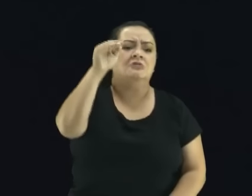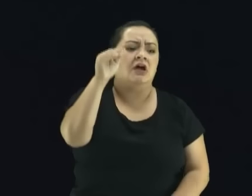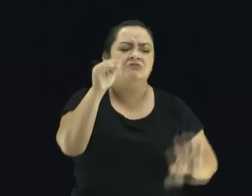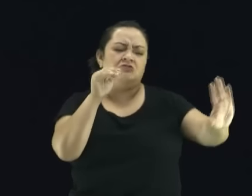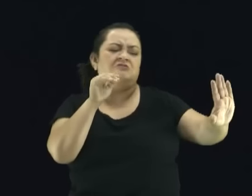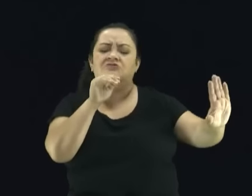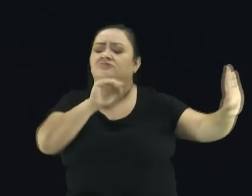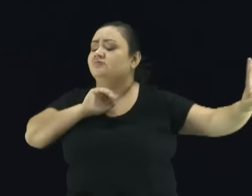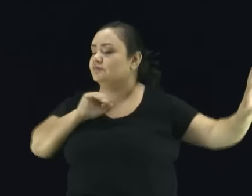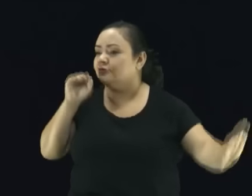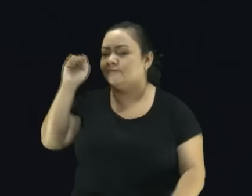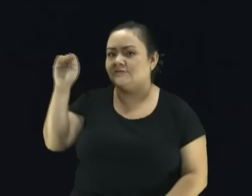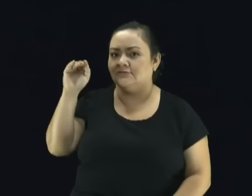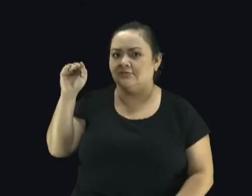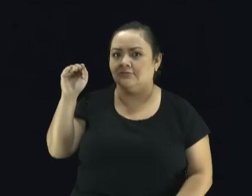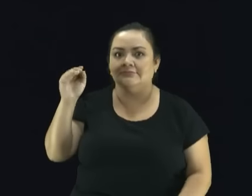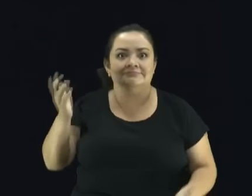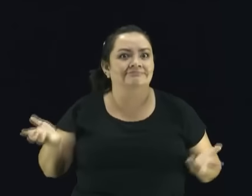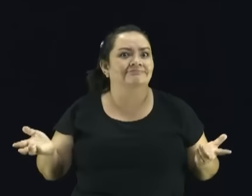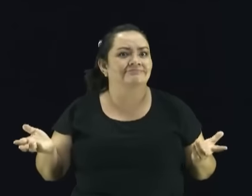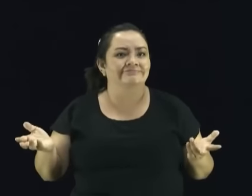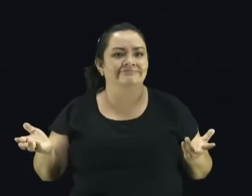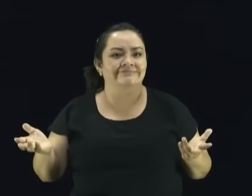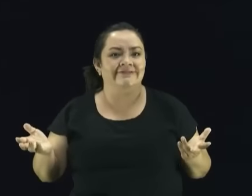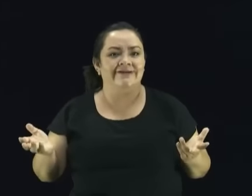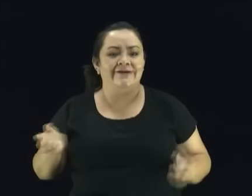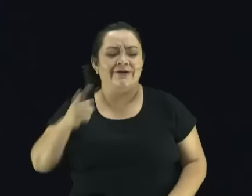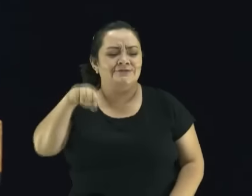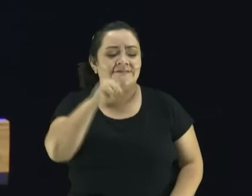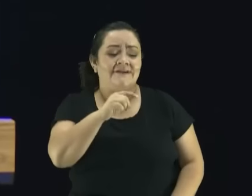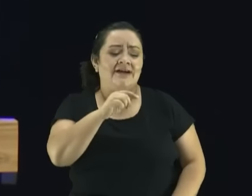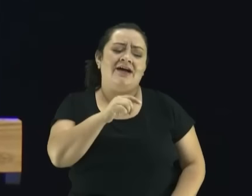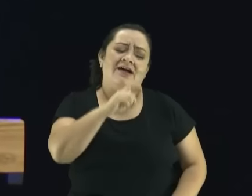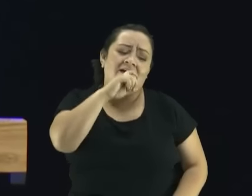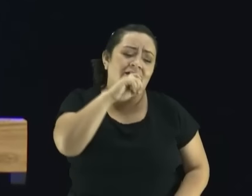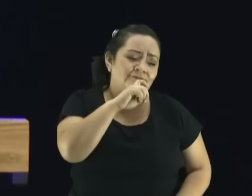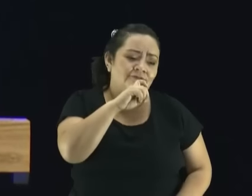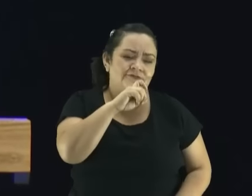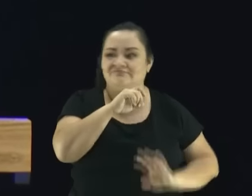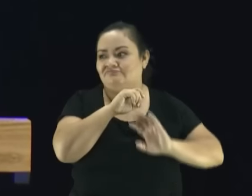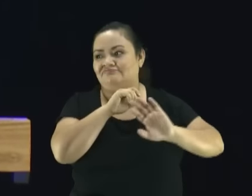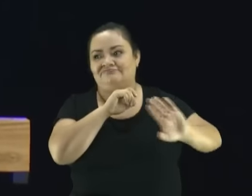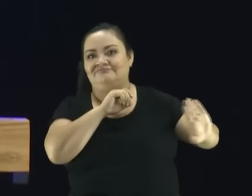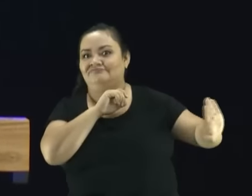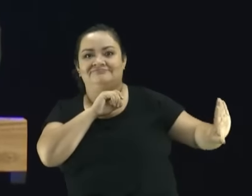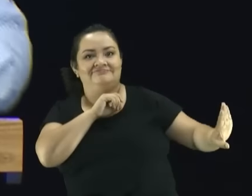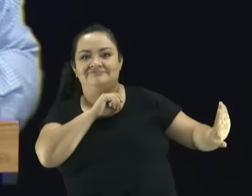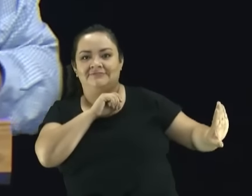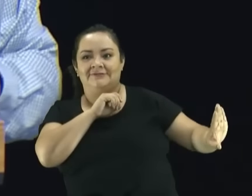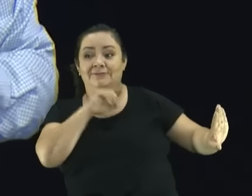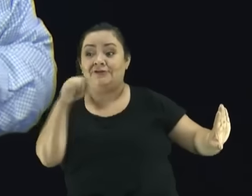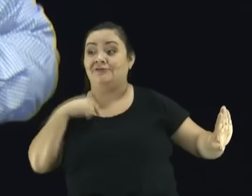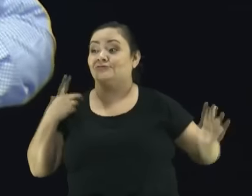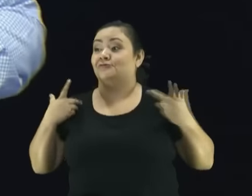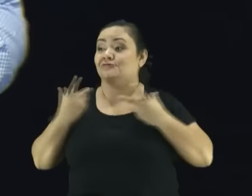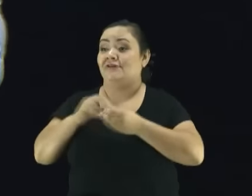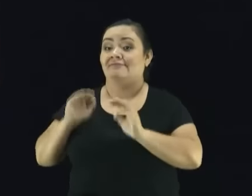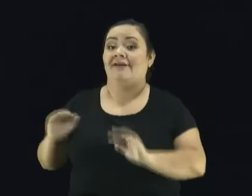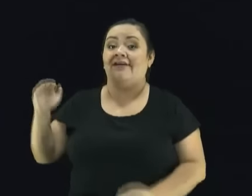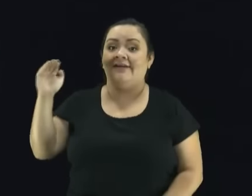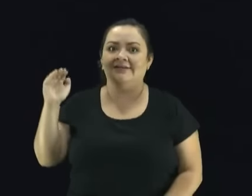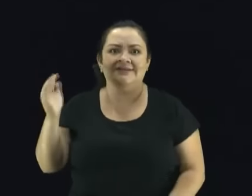de Dios menosprecia al huérfano y a la viuda y al necesitado porque no están en su círculo la